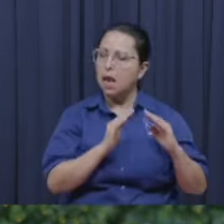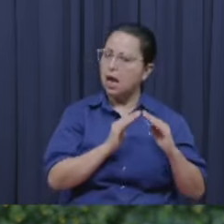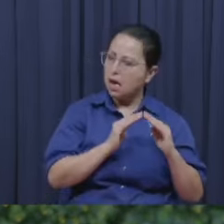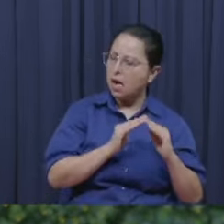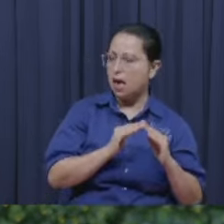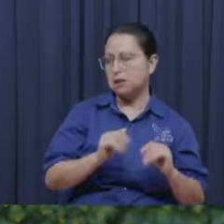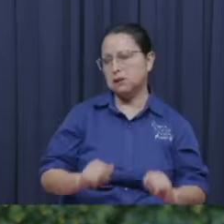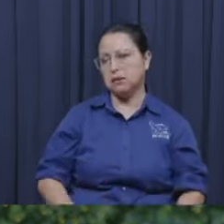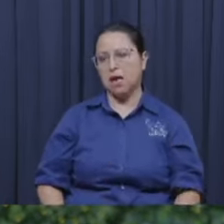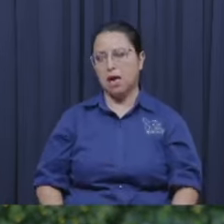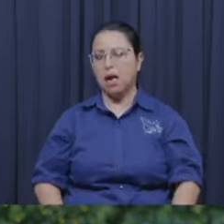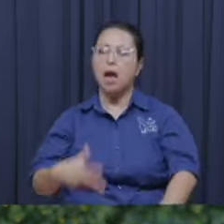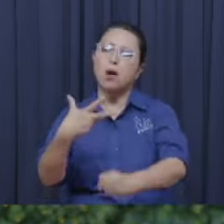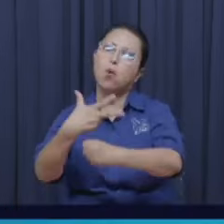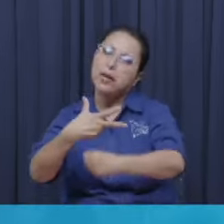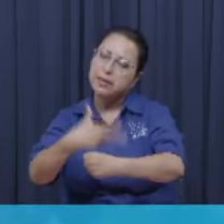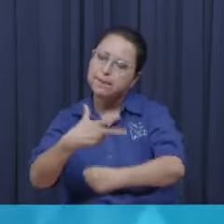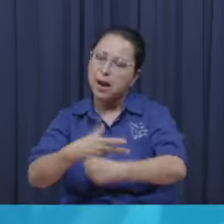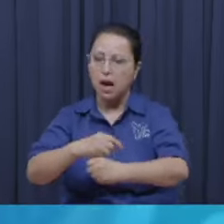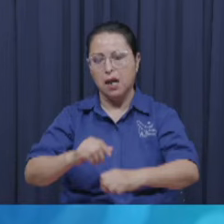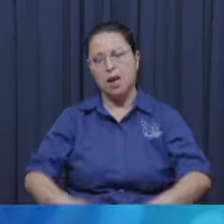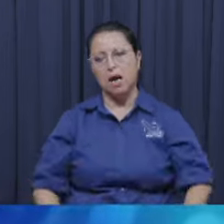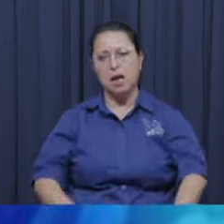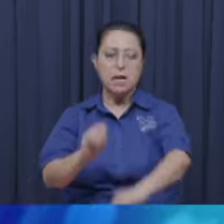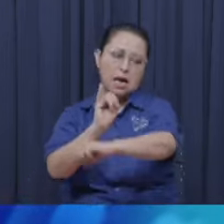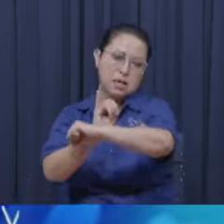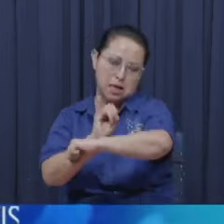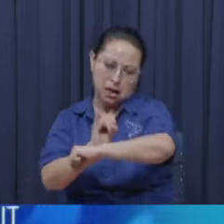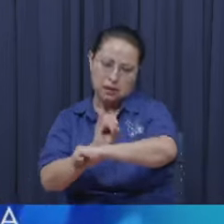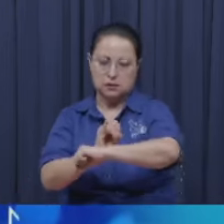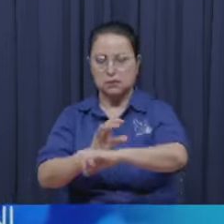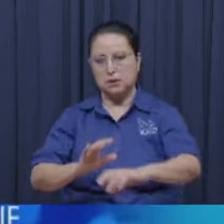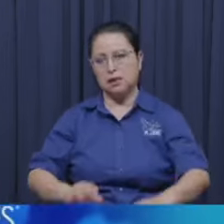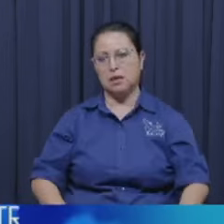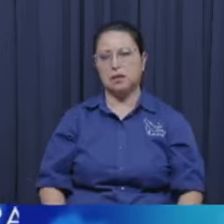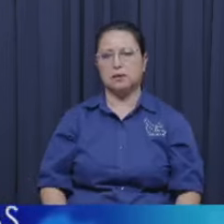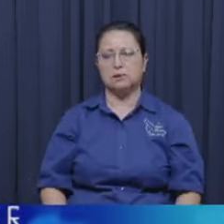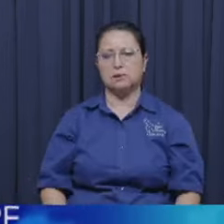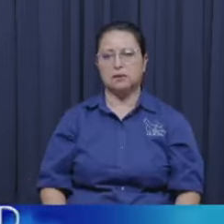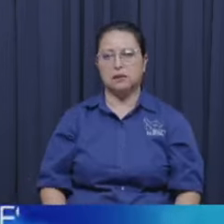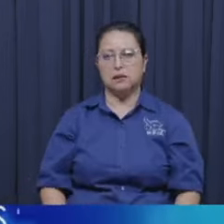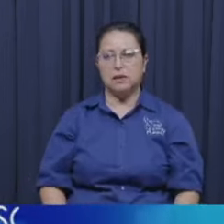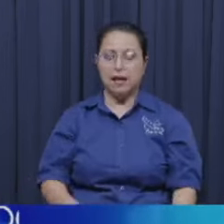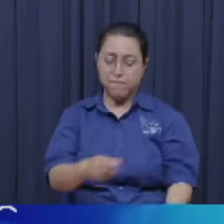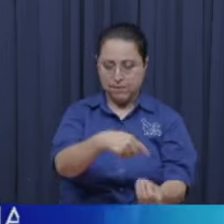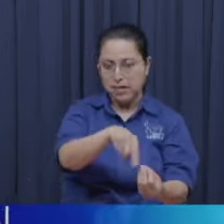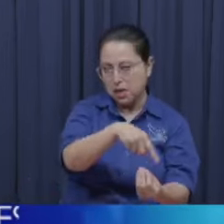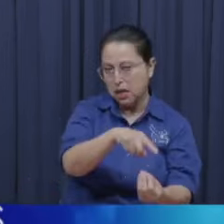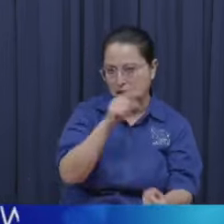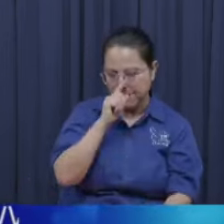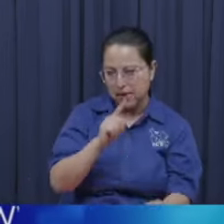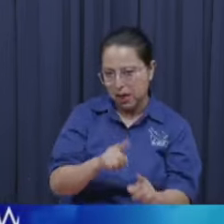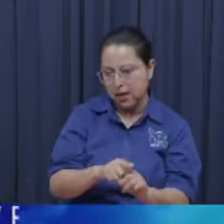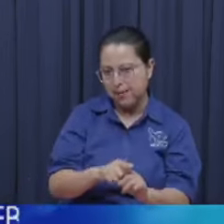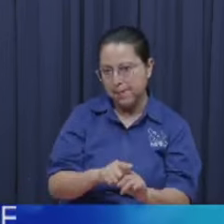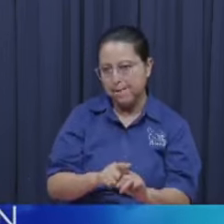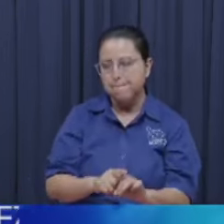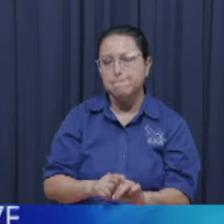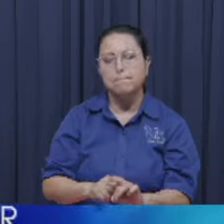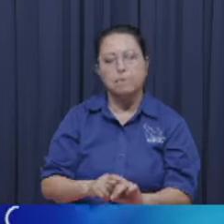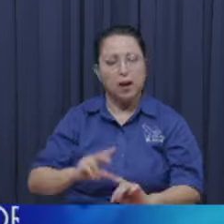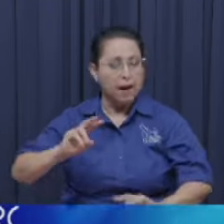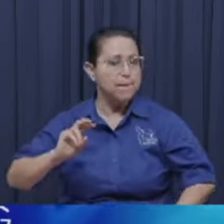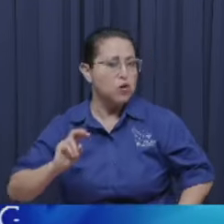la nación, en las congregaciones y aún pues, en las familias, hermano. Pero eso es tiempo